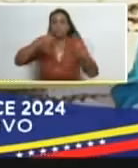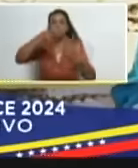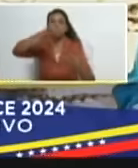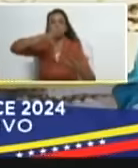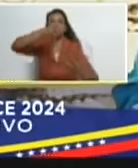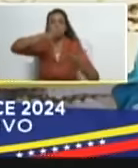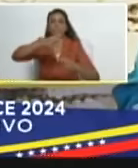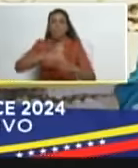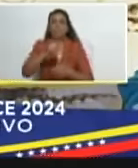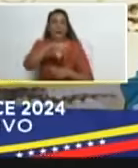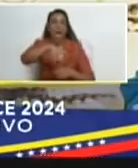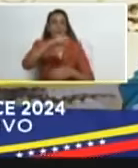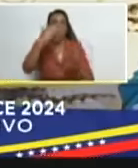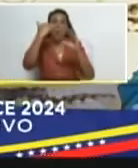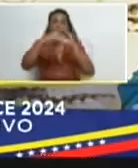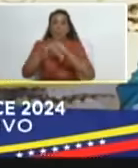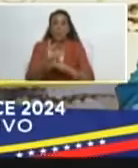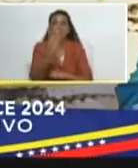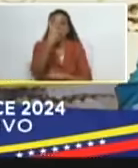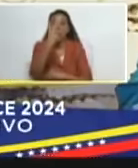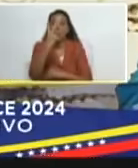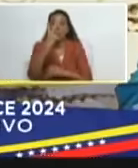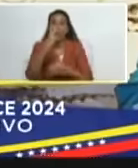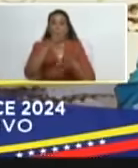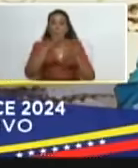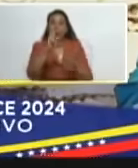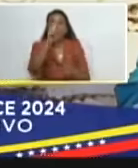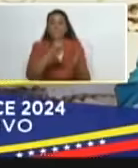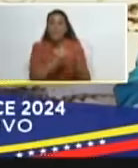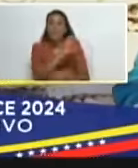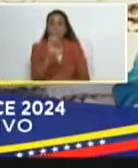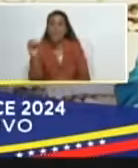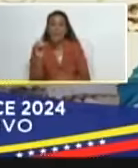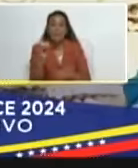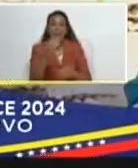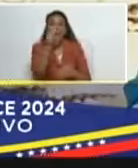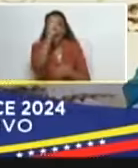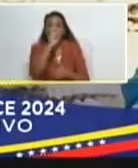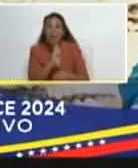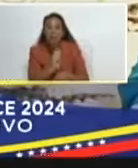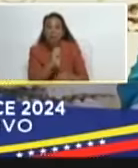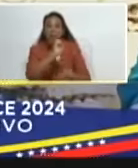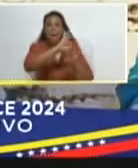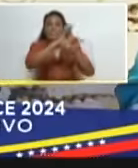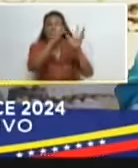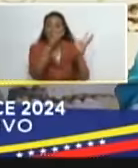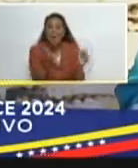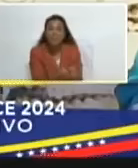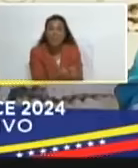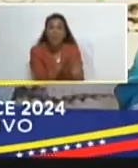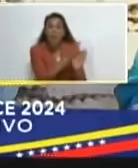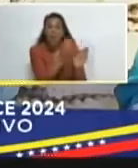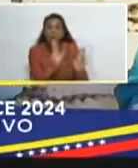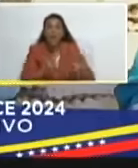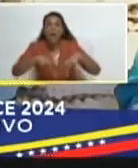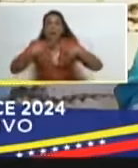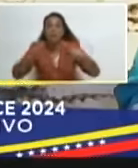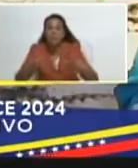Allí lanzamos, en el segundo semestre, 2020, ya habiéndole hecho una